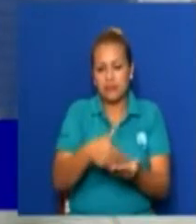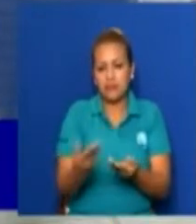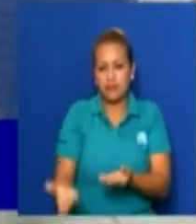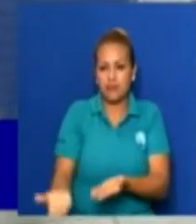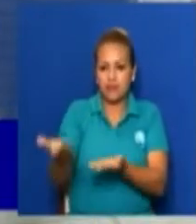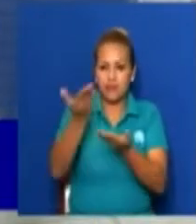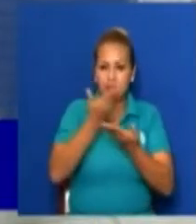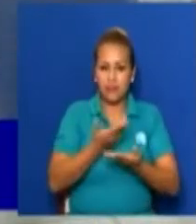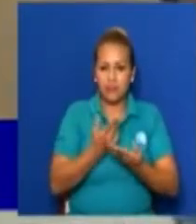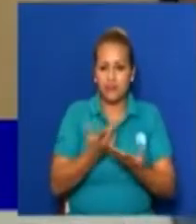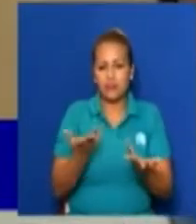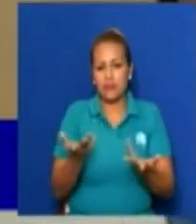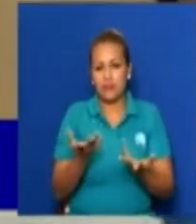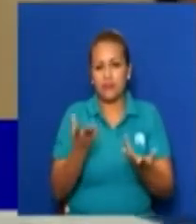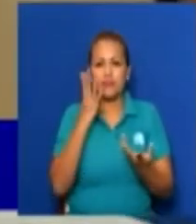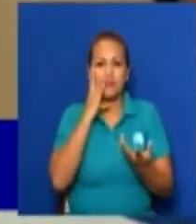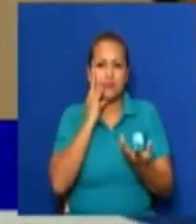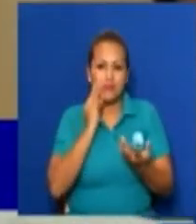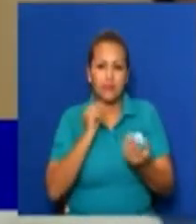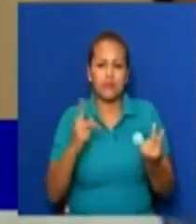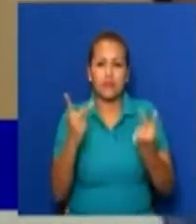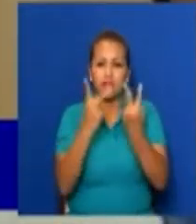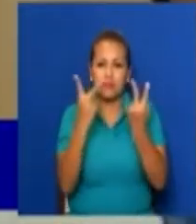experiencias vividas como dirigentes sindicales.